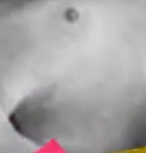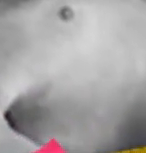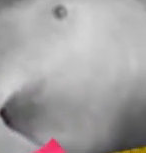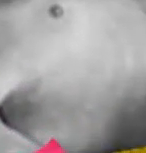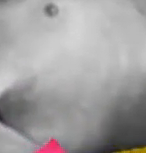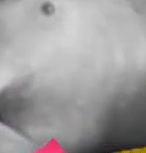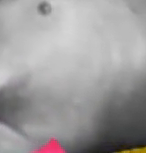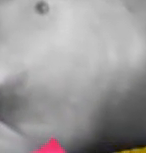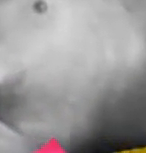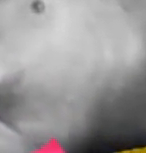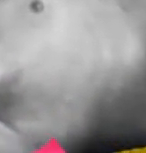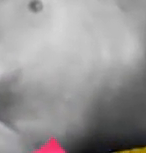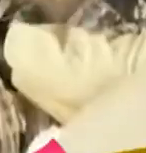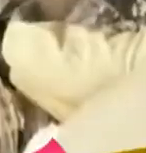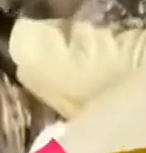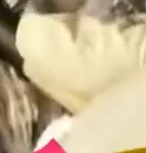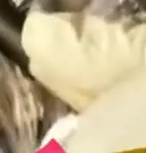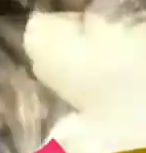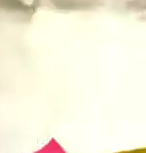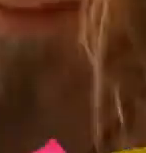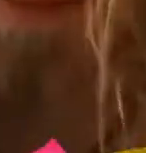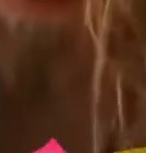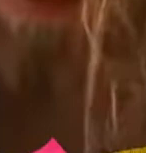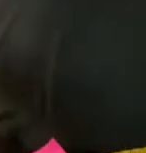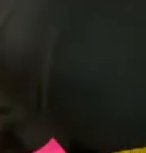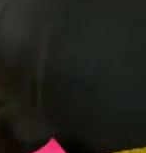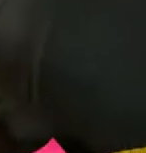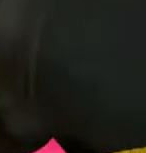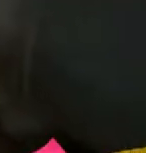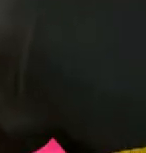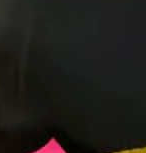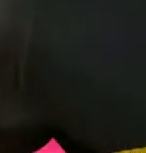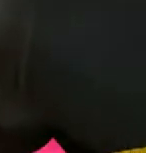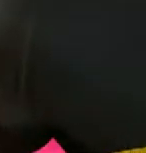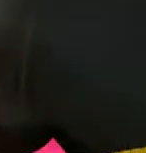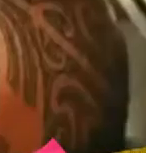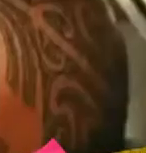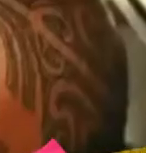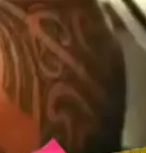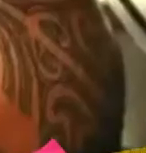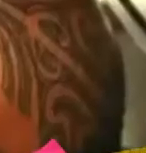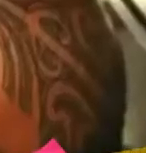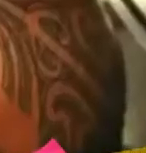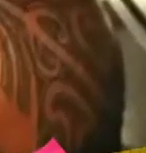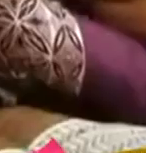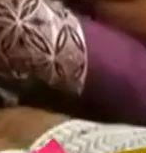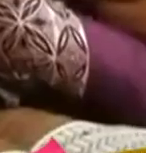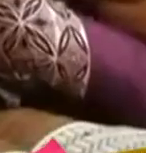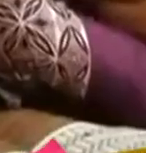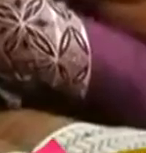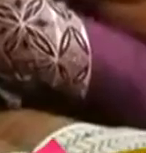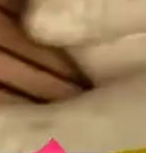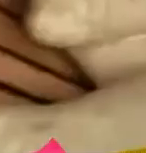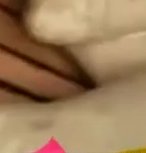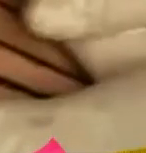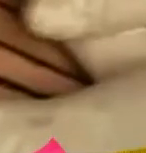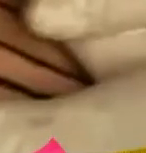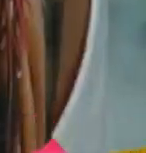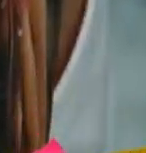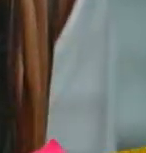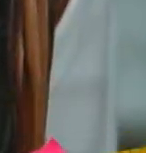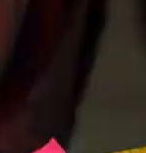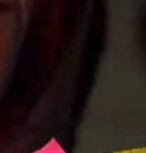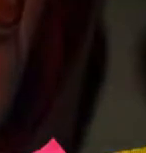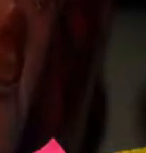islas de la Polinesia fueron el punto de partida del tatuaje hacia otros destinos. Tanto indígenas maoríes como otras tribus enseñaron el